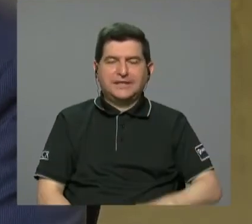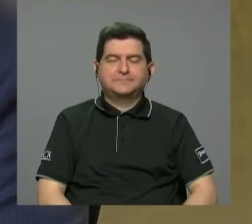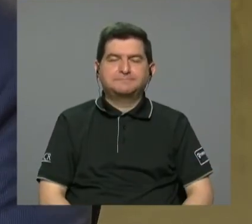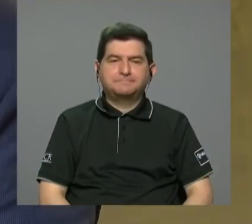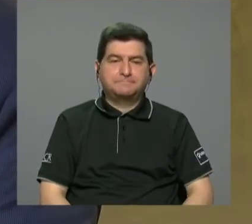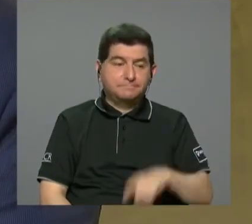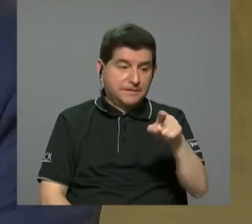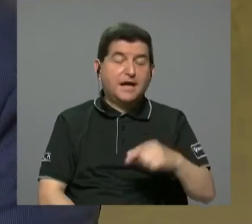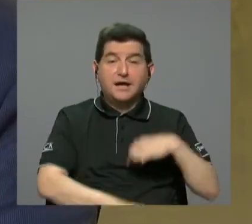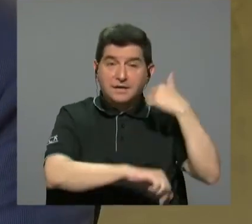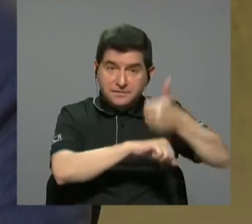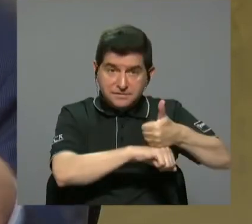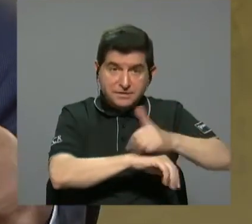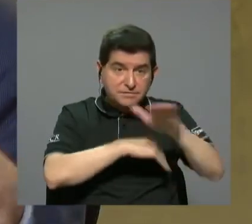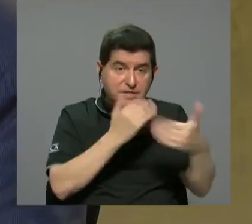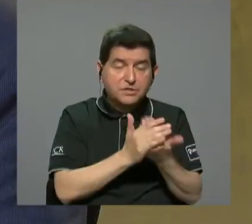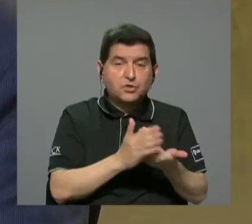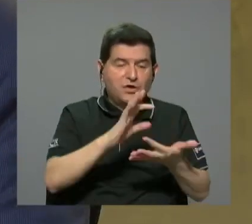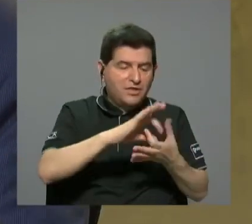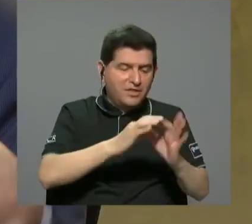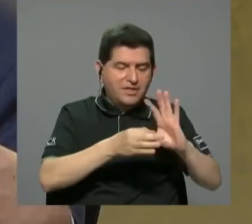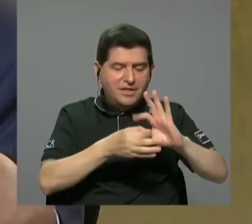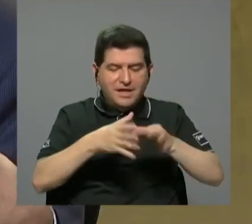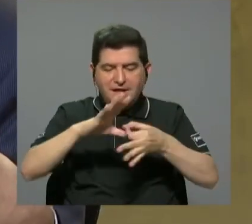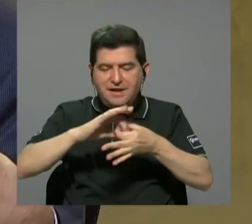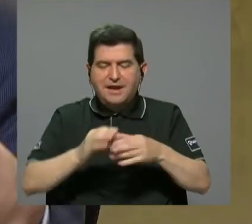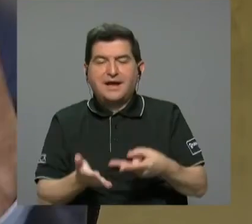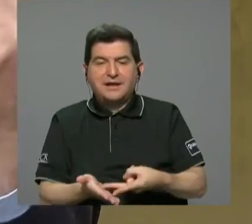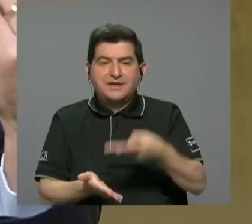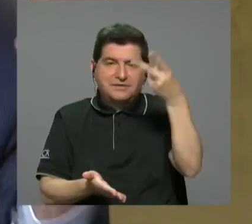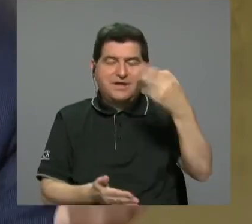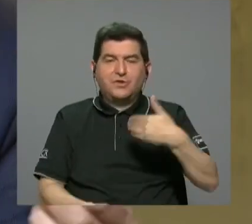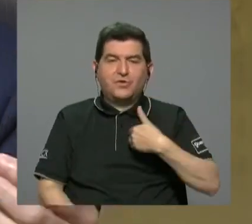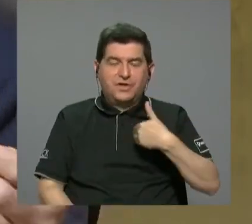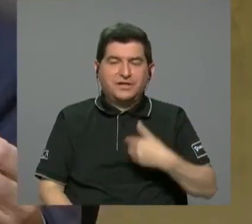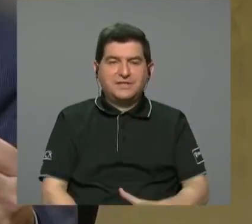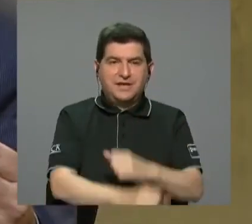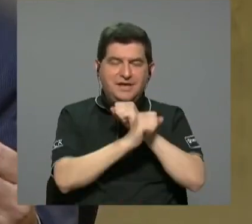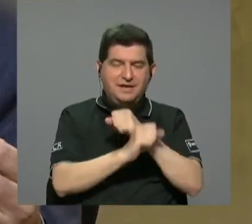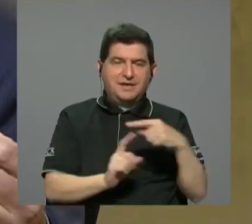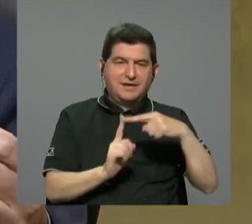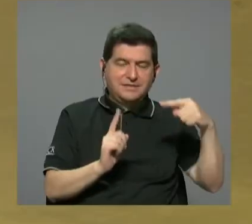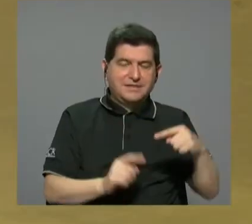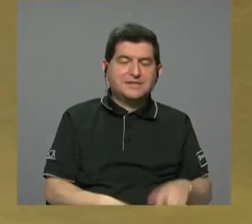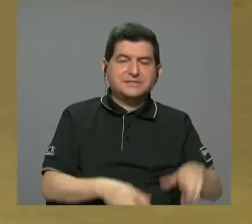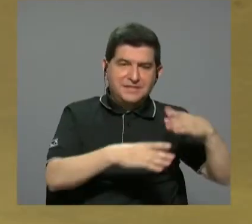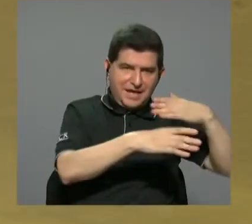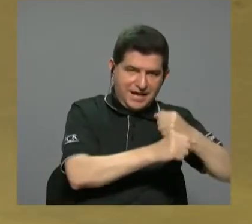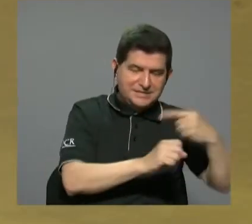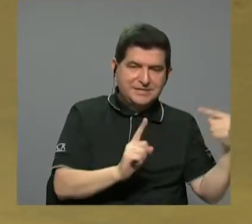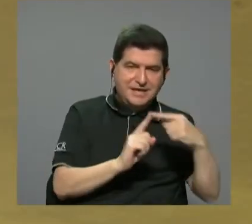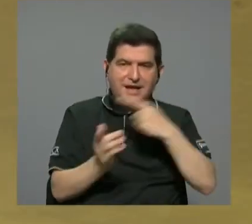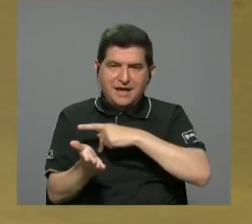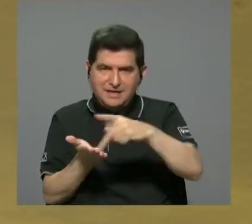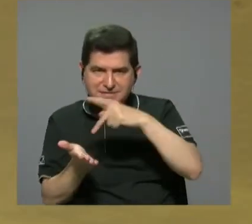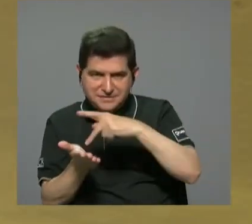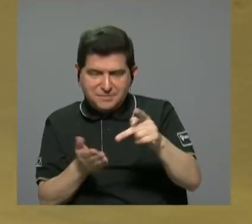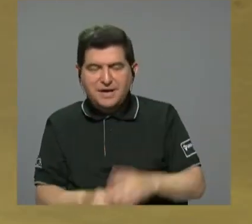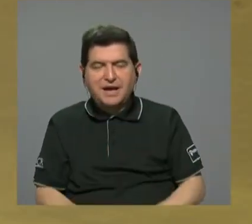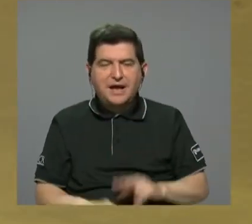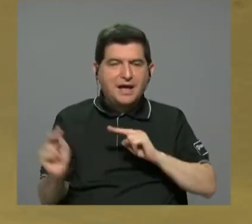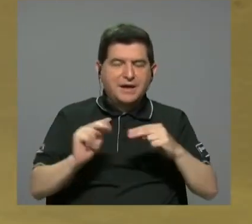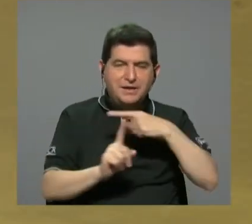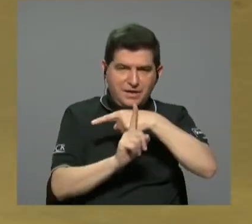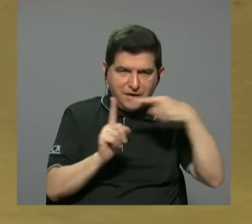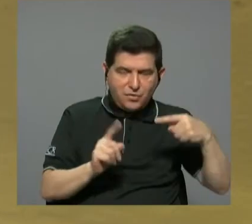entonces ahí lo que se fijan es en toda la cadena de valor del seguro, ¿verdad? Desde que se hace hasta que se paga, los intermediarios,